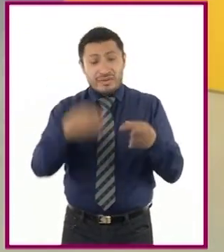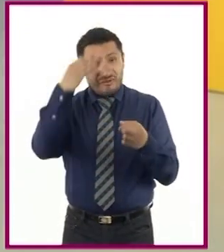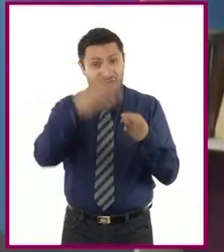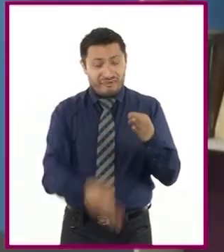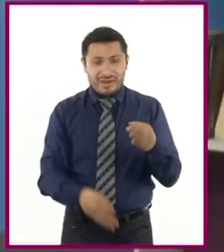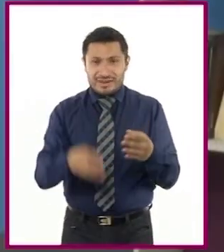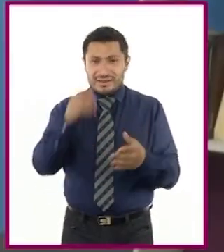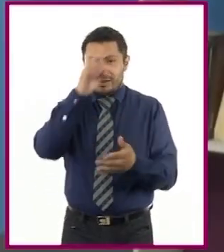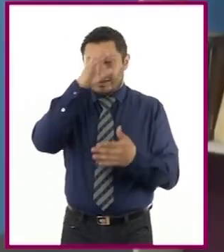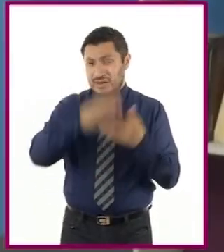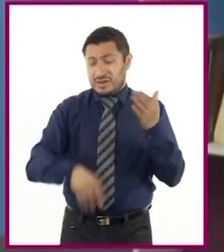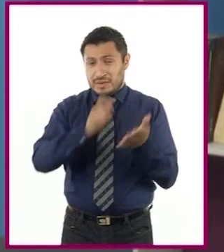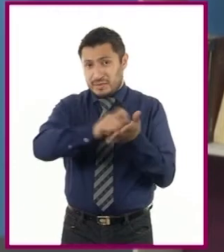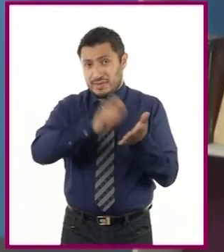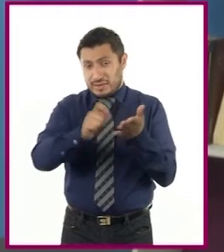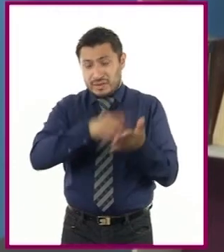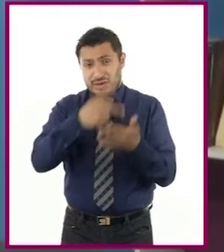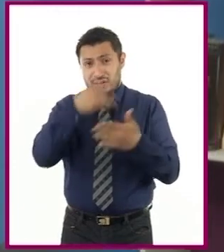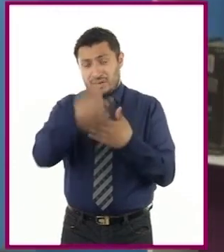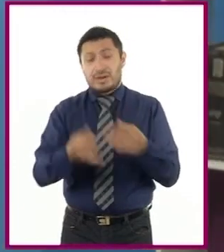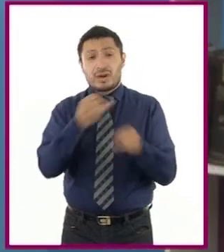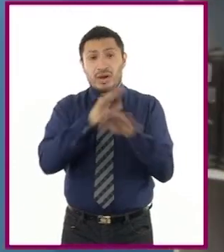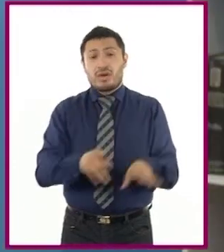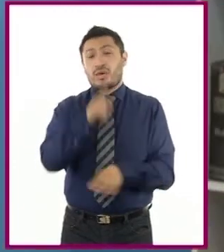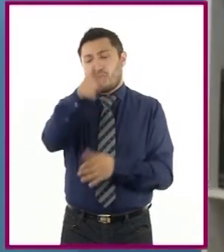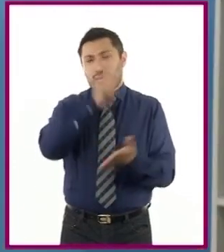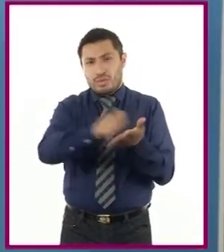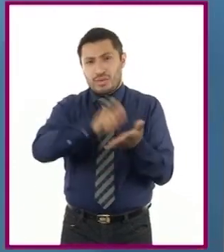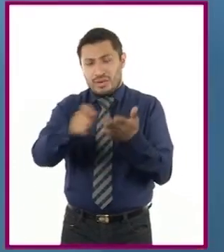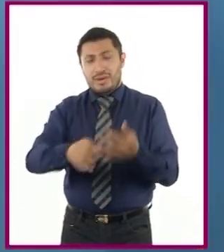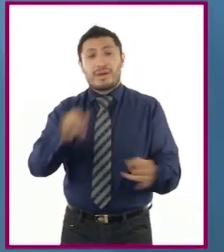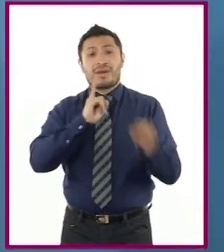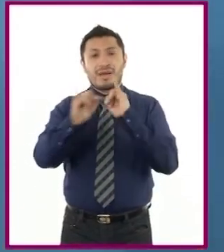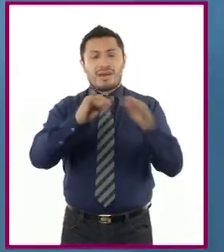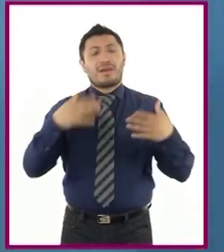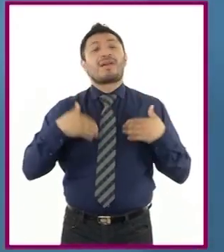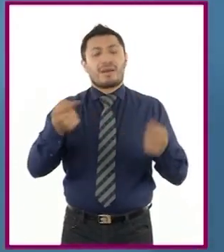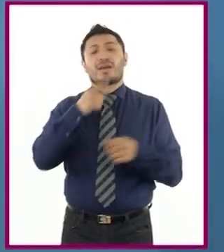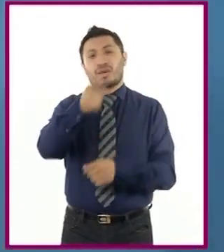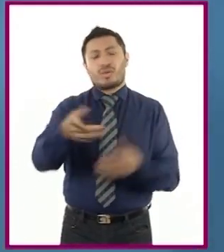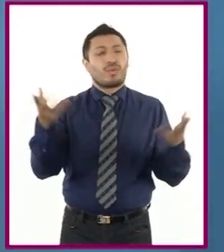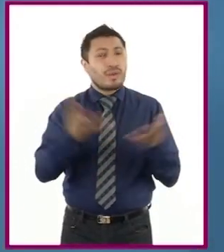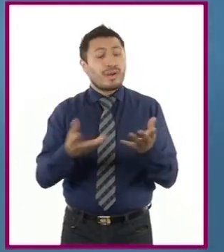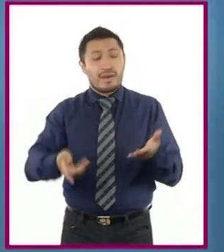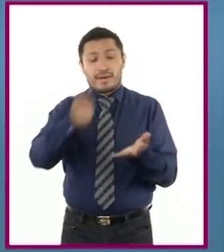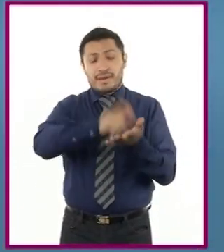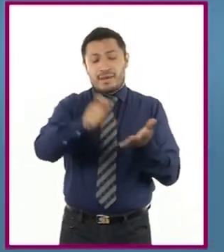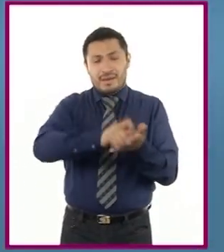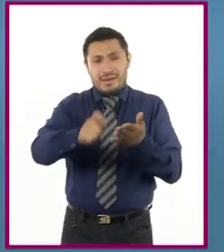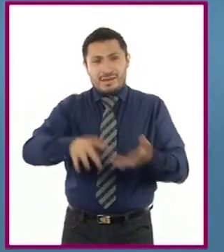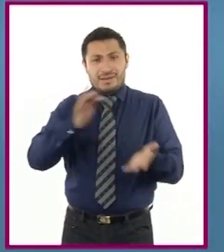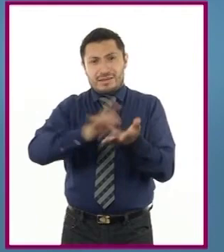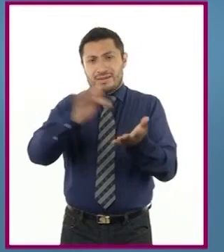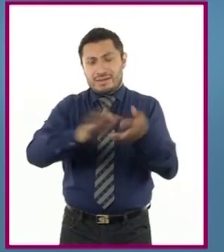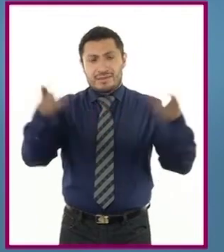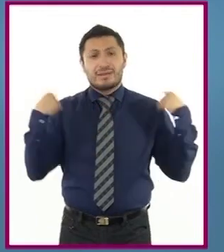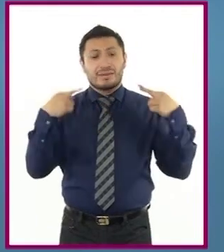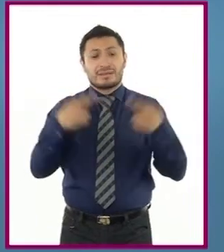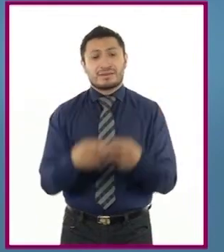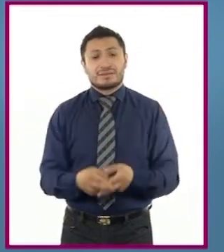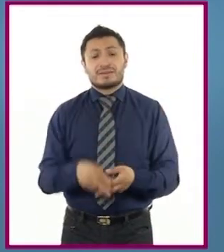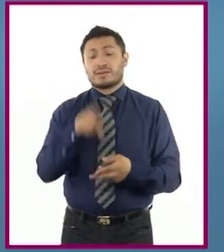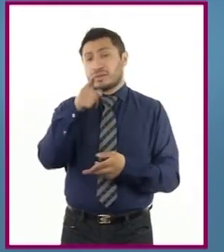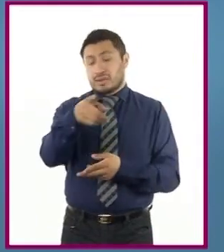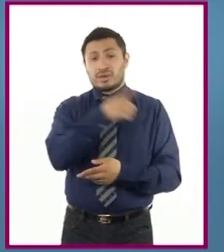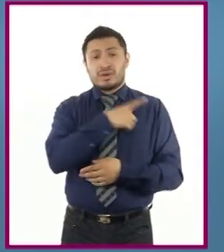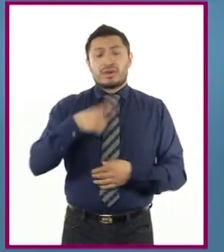proyecto. Con la información obtenida, mediante la interpretación que ustedes hagan y con el apoyo de su maestra o maestro,